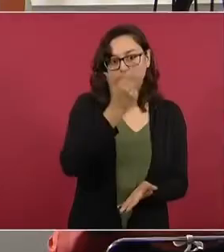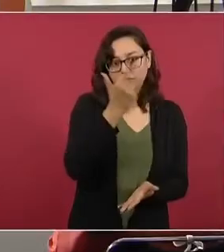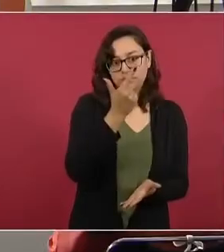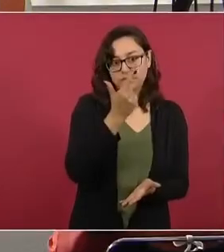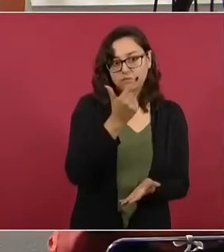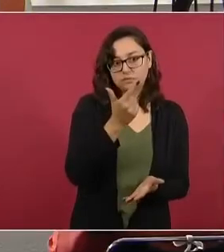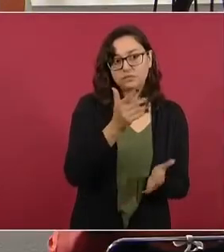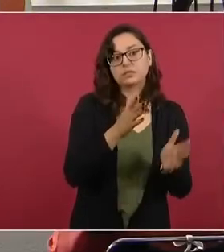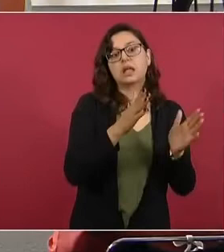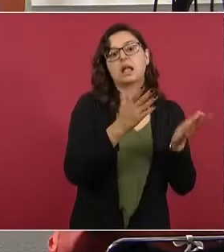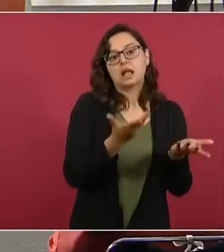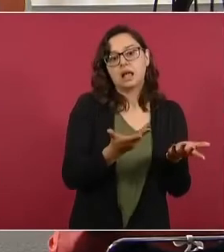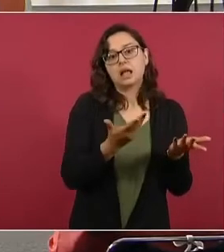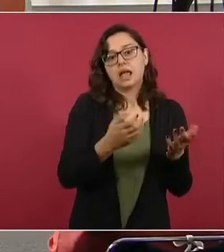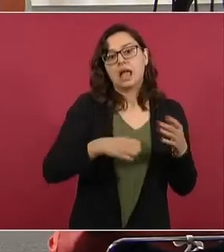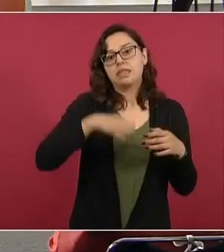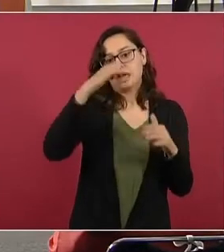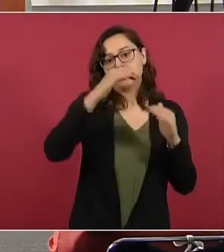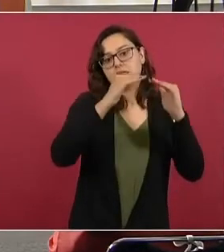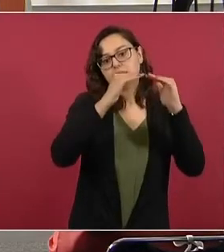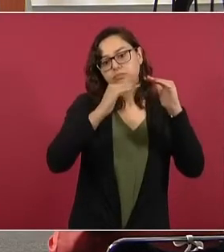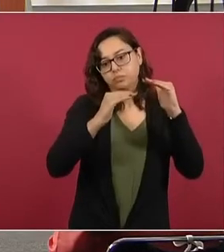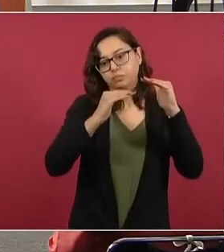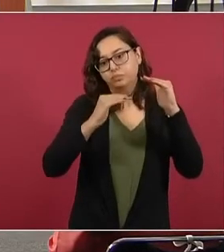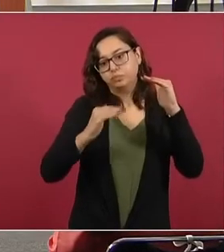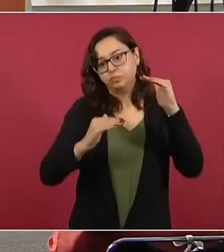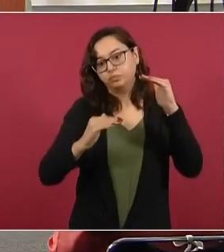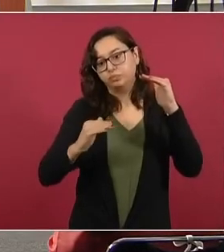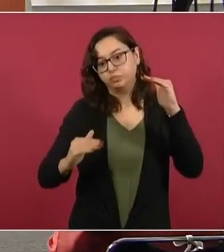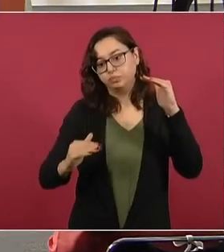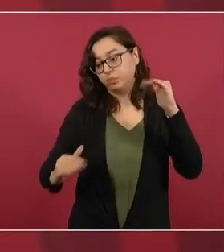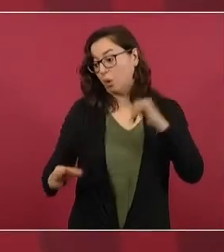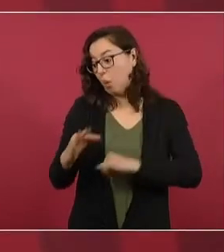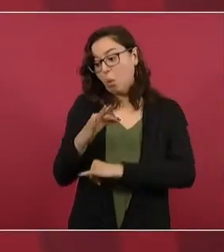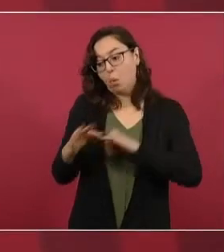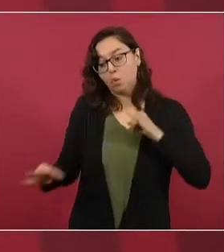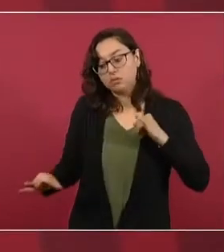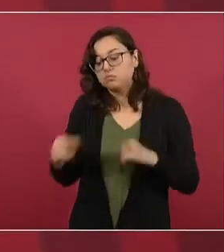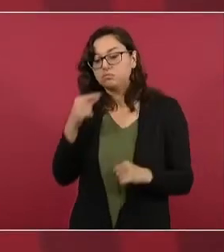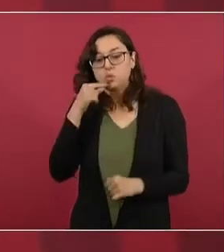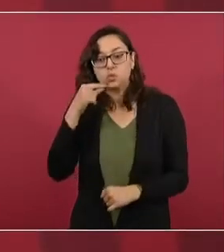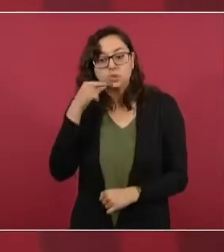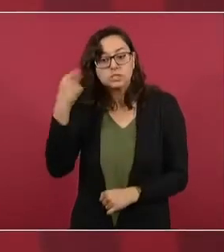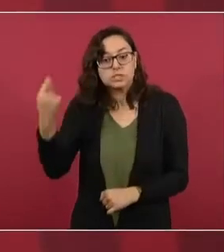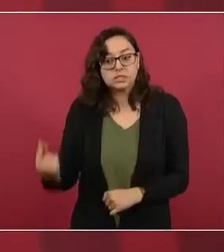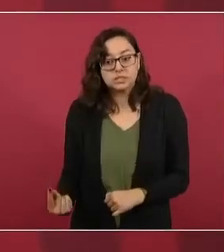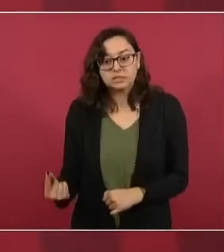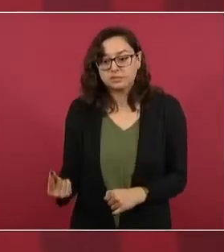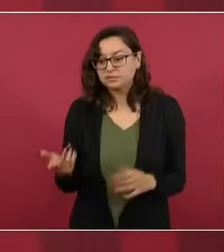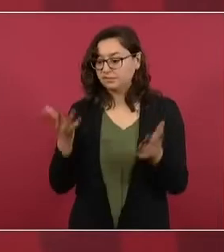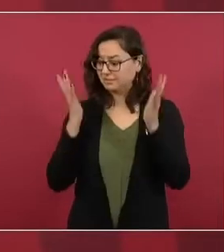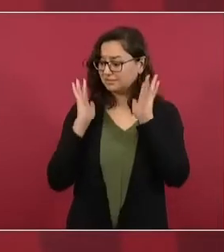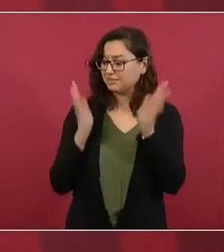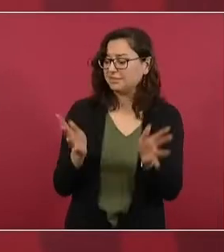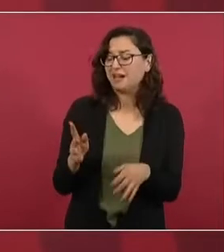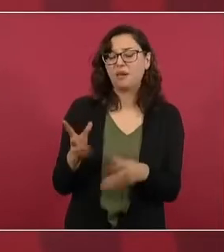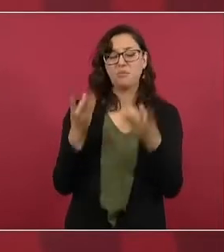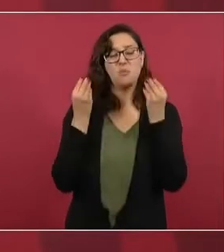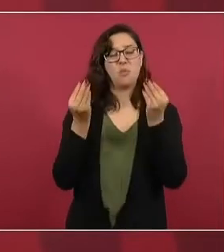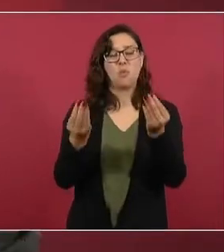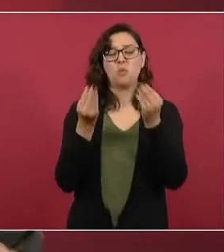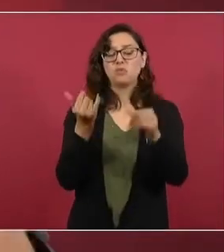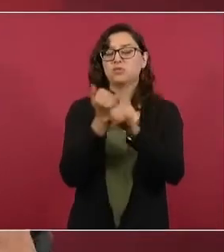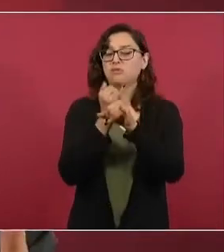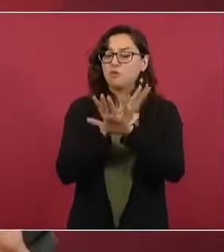después los menos grandes, hasta llegar a la persona más joven. La evidencia es muy consistente, la